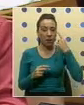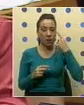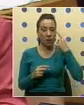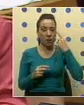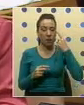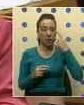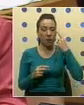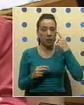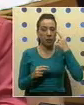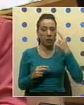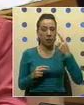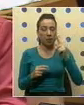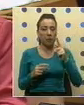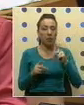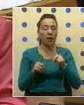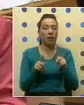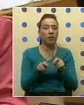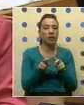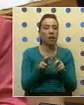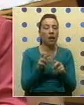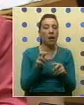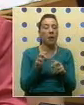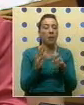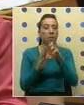ya la parcelación de proyectos,